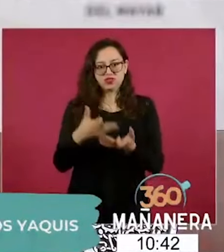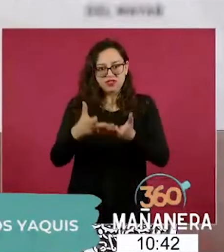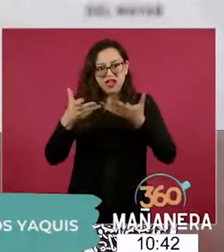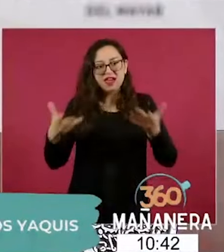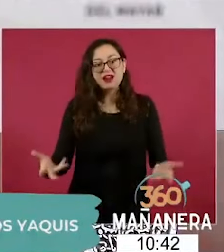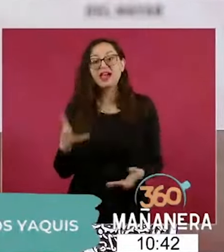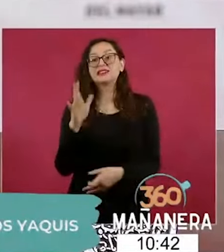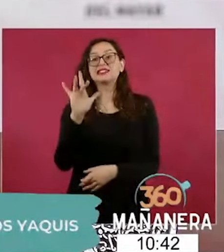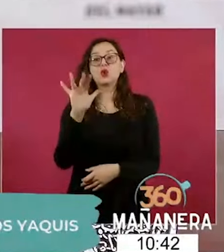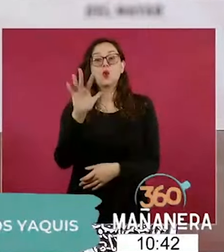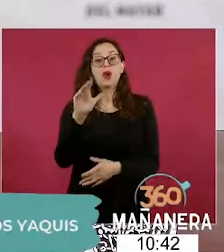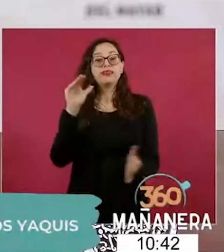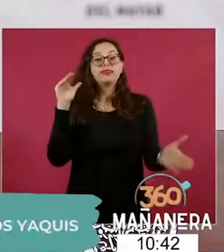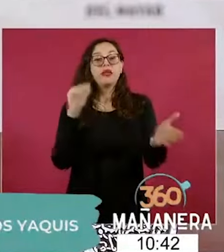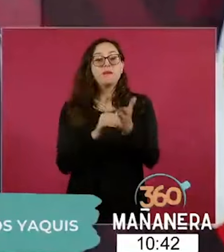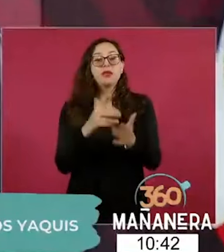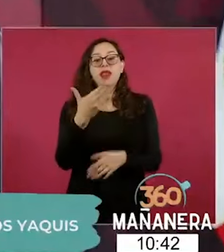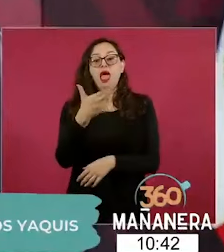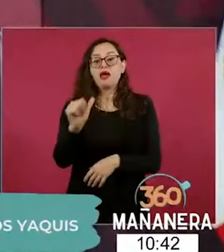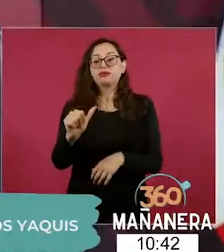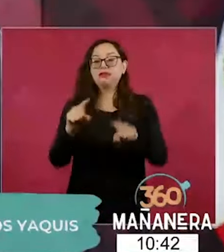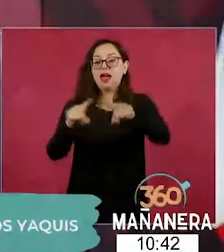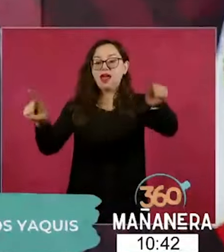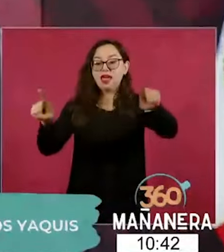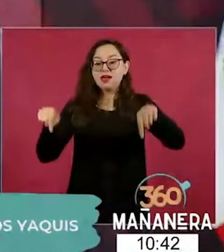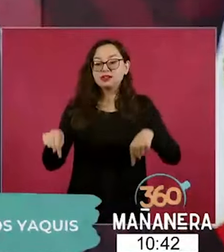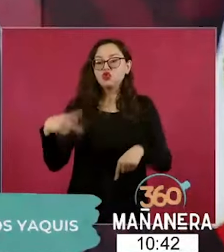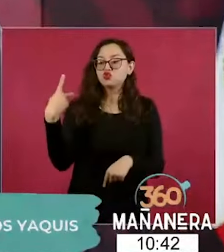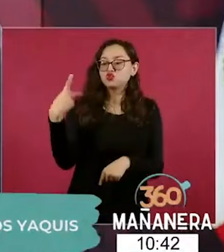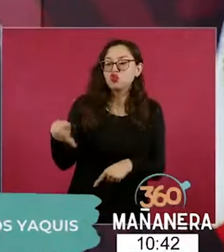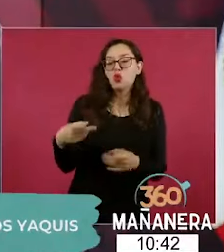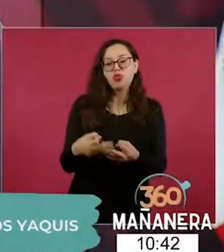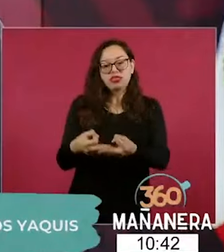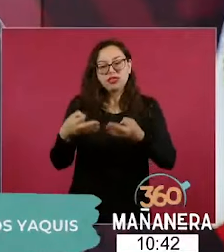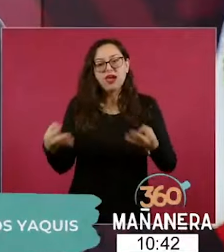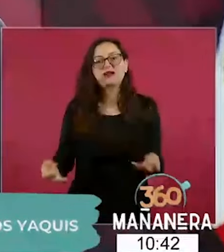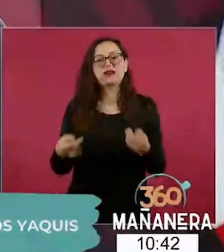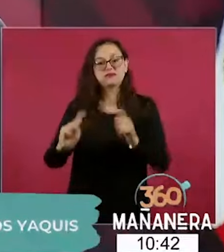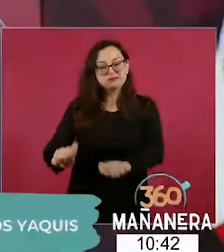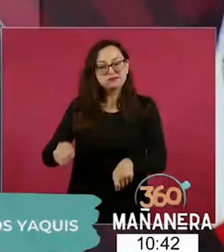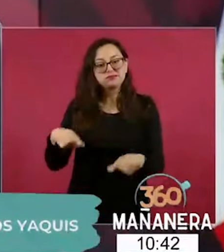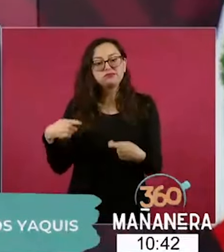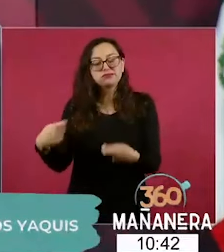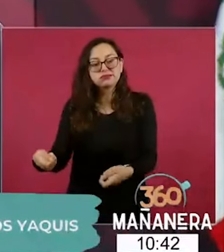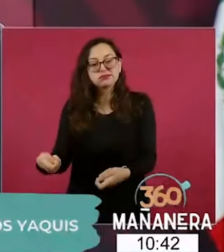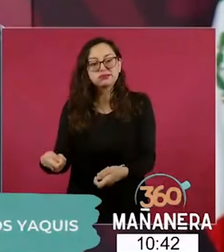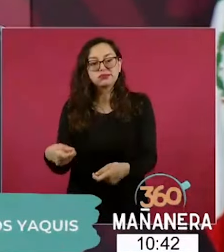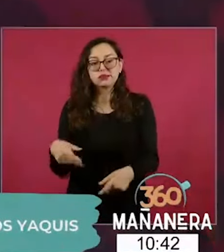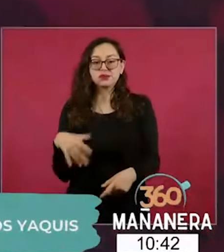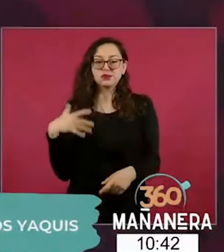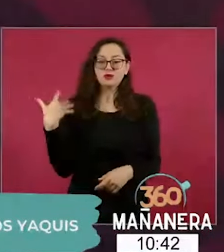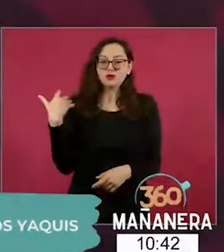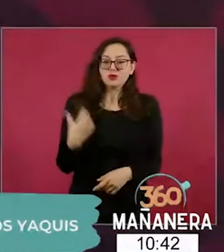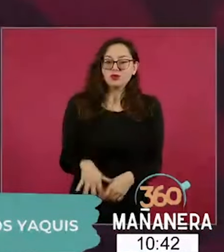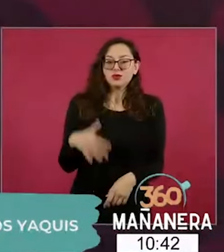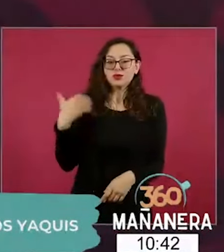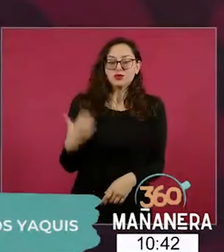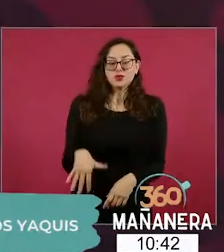hectáreas a los pueblos Yaquis y son de los